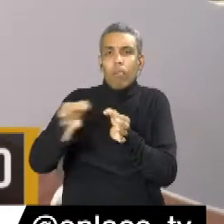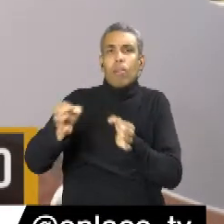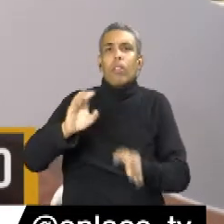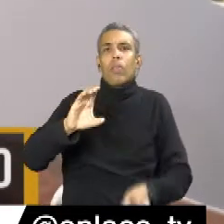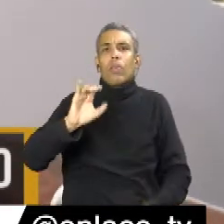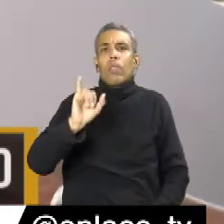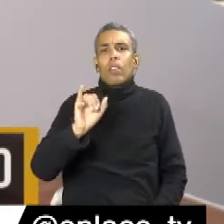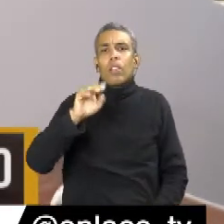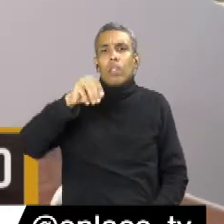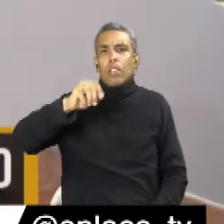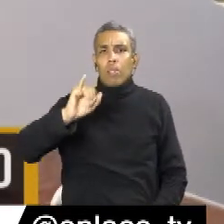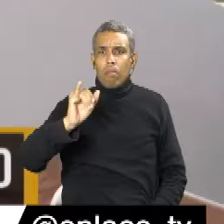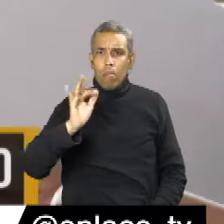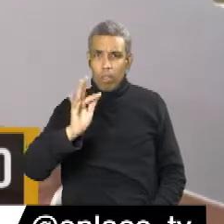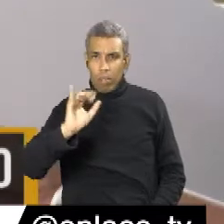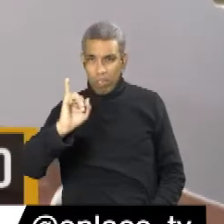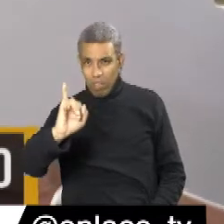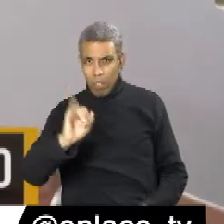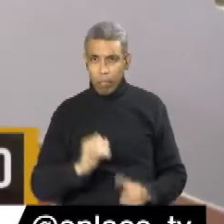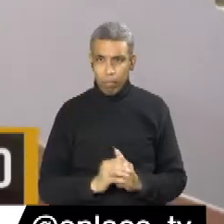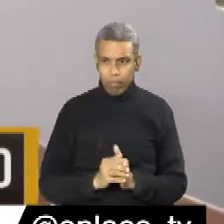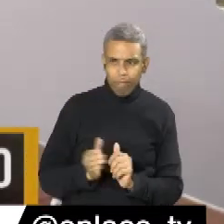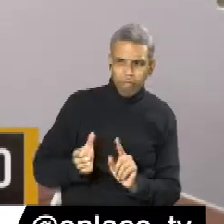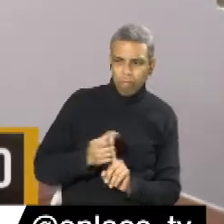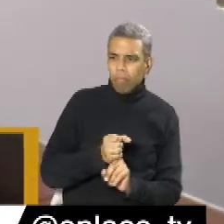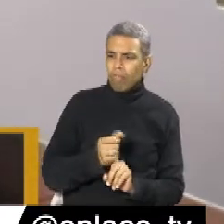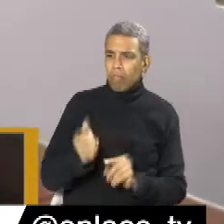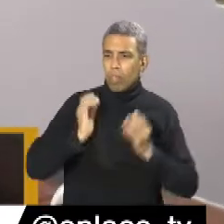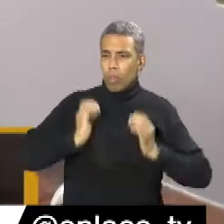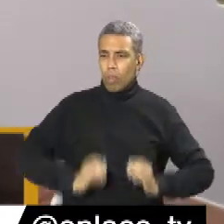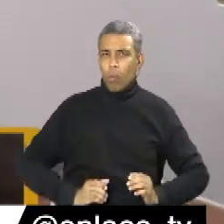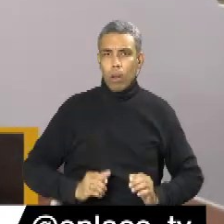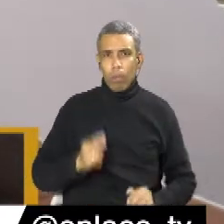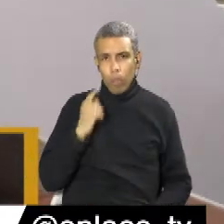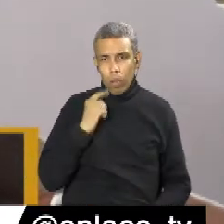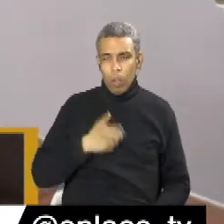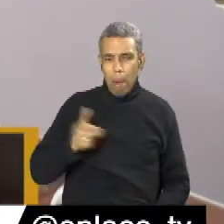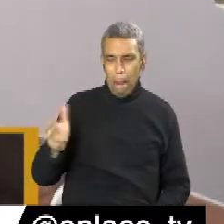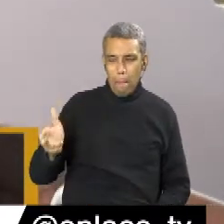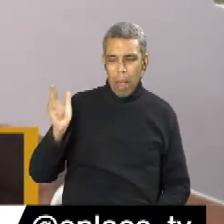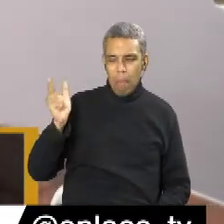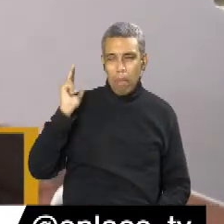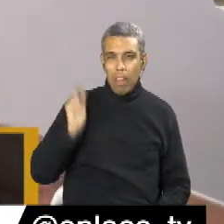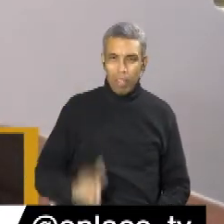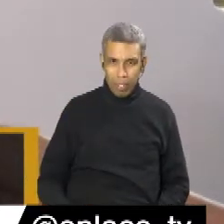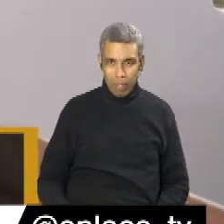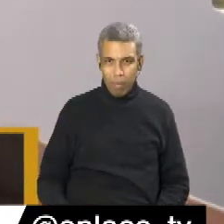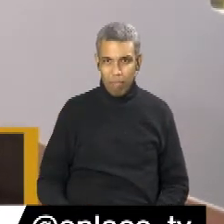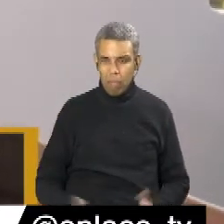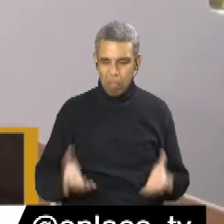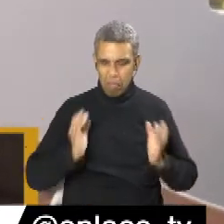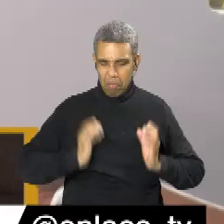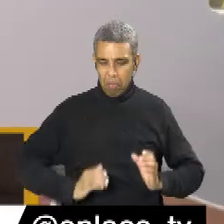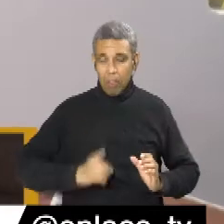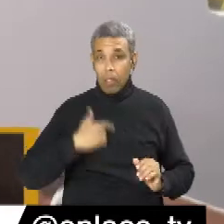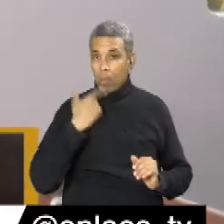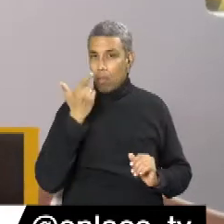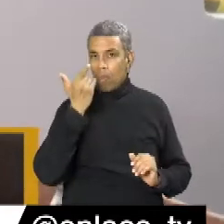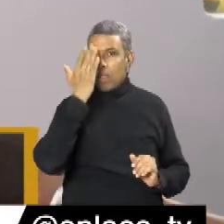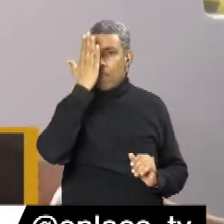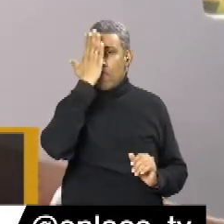encuentran el cuerpo sin vida de esta persona, dos impactos con arma de fuego a la altura de la frente.